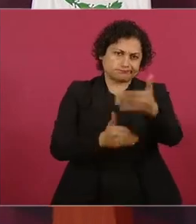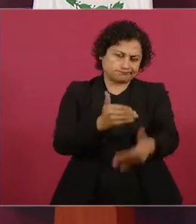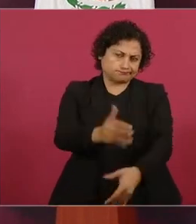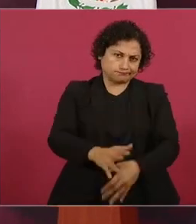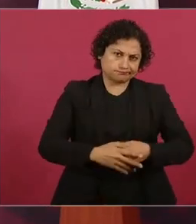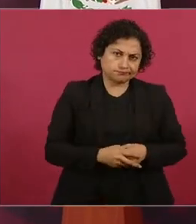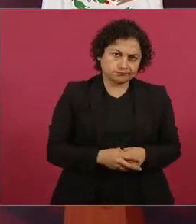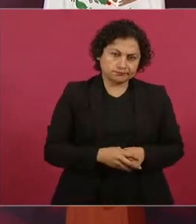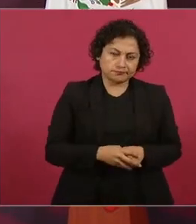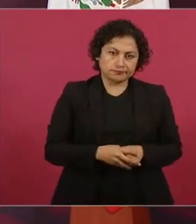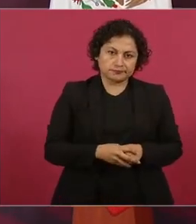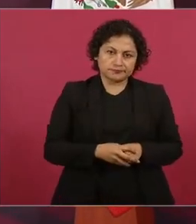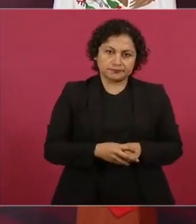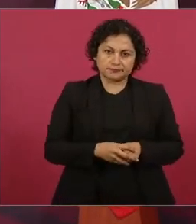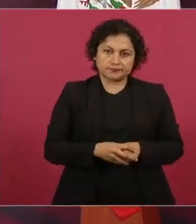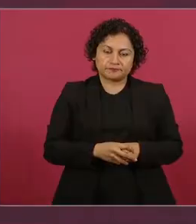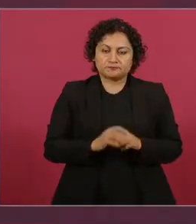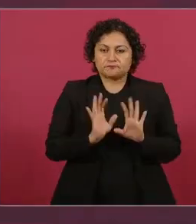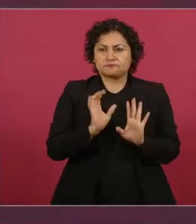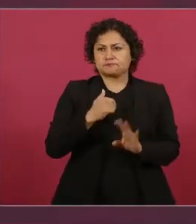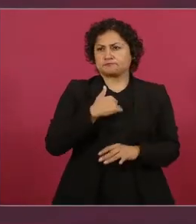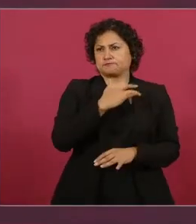yo pienso que